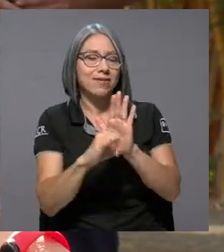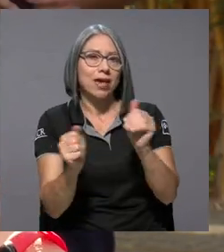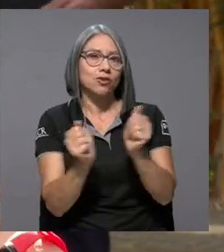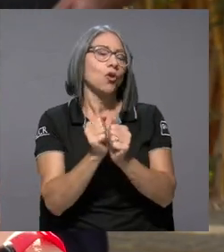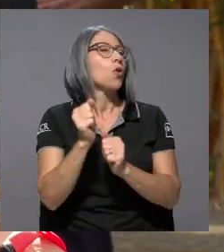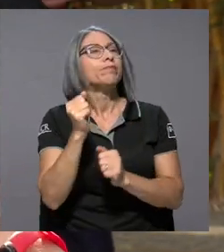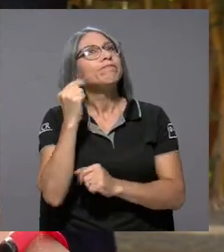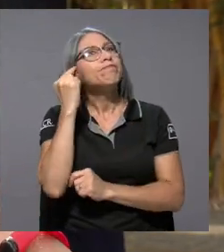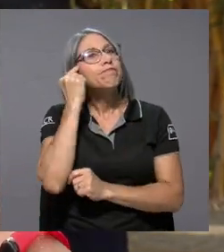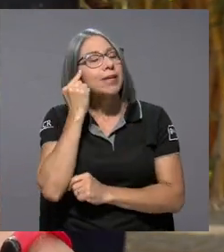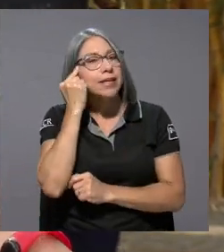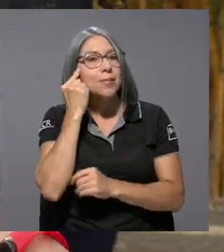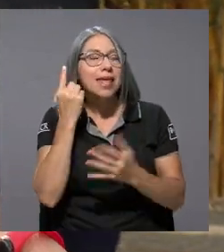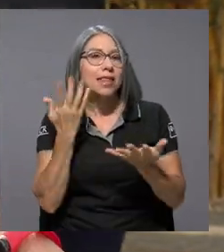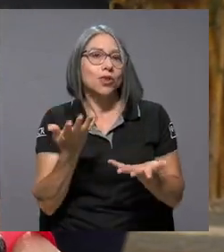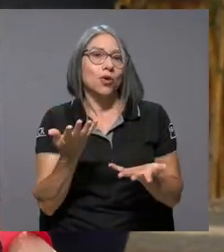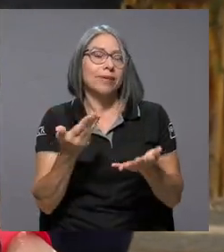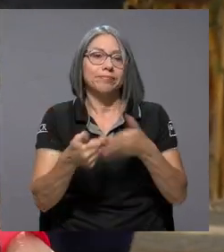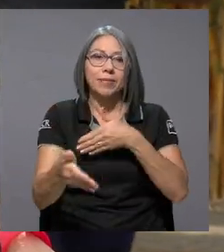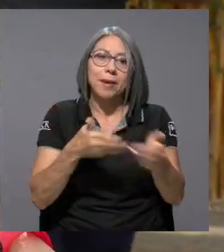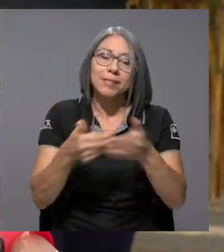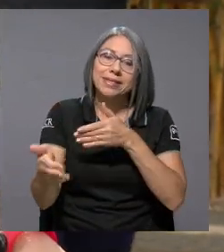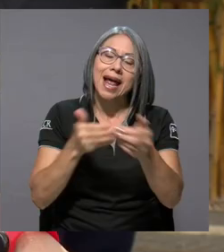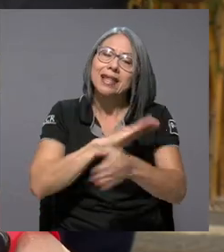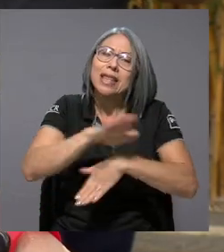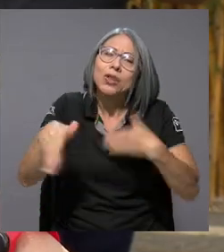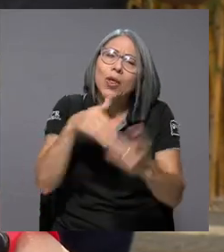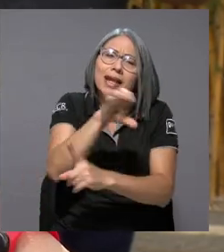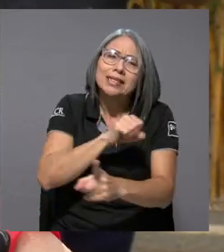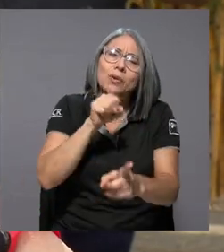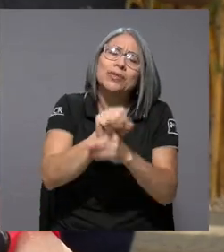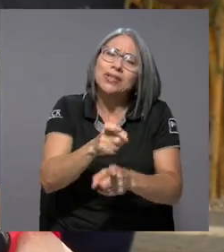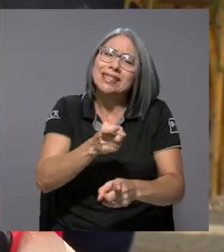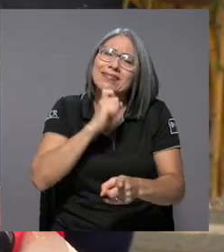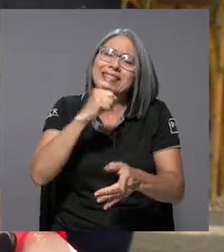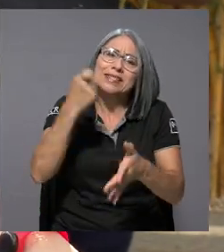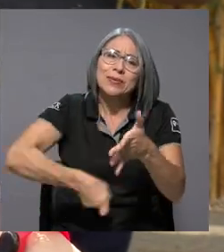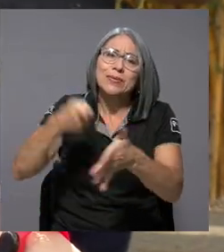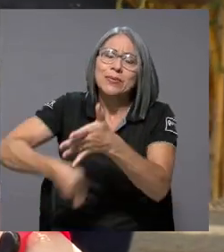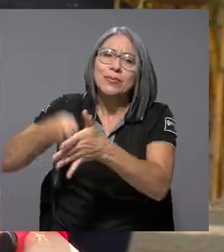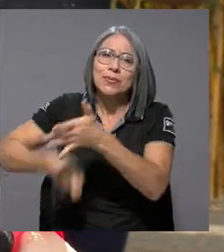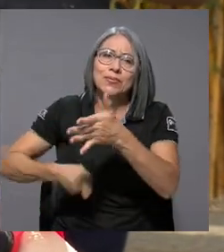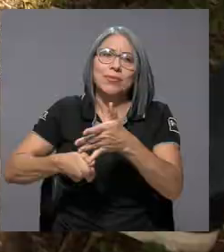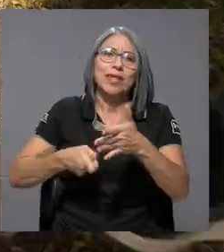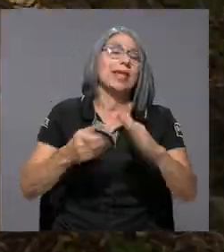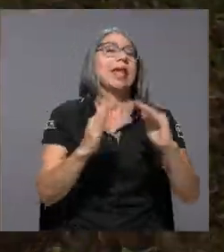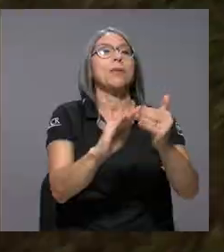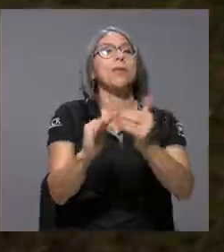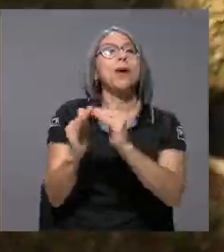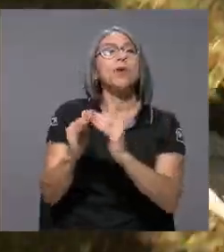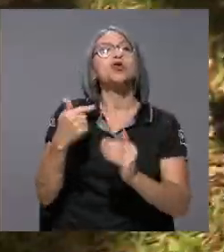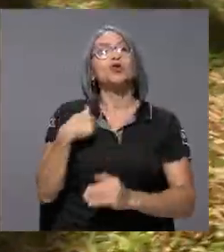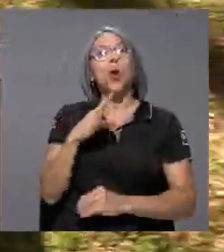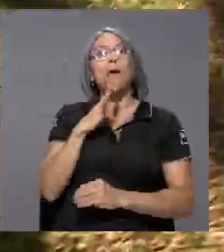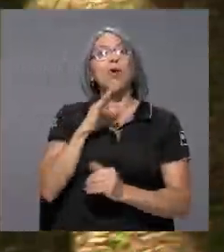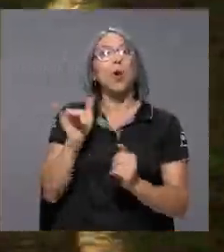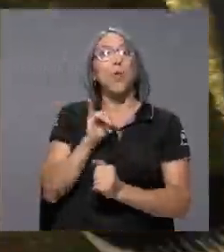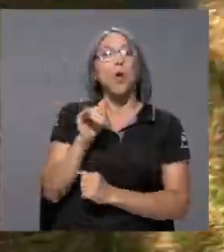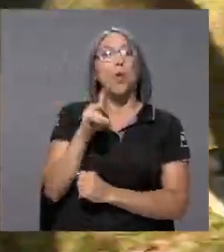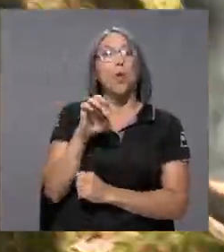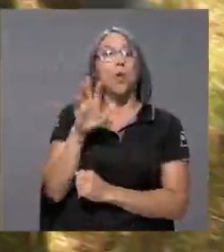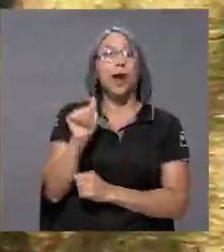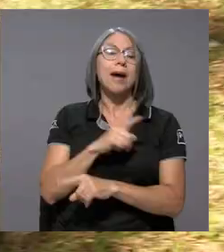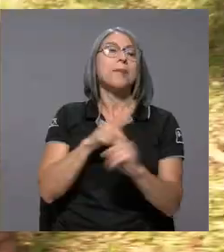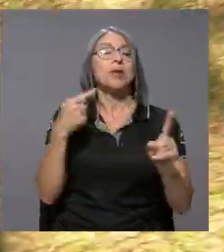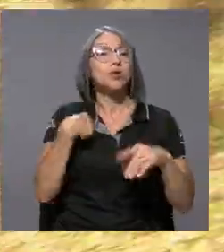el pensamiento de que a pesar de todas las adversidades que los pueblos, bueno, el pueblo de boruca, hablo como boruca, pero yo